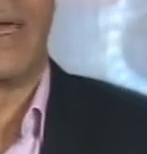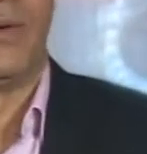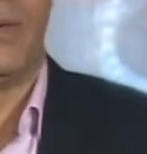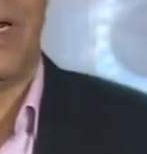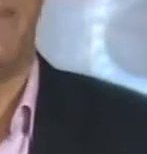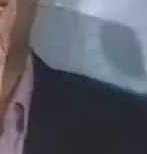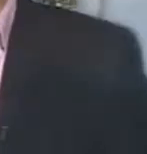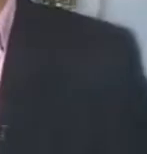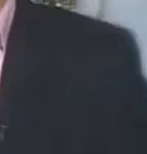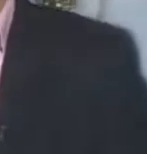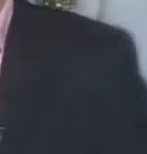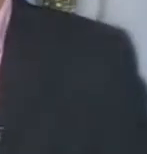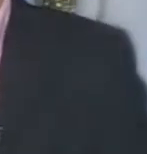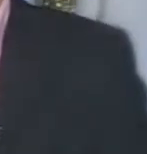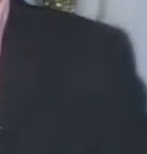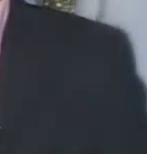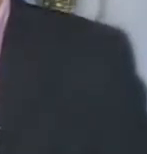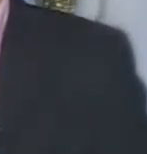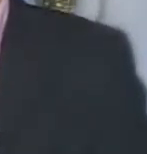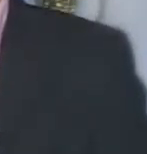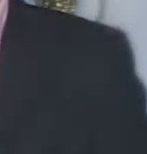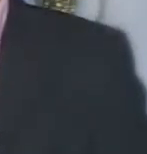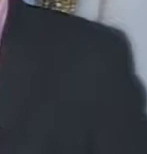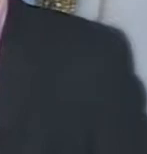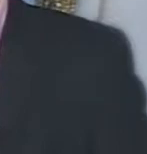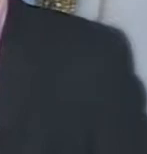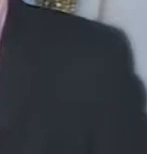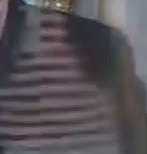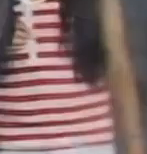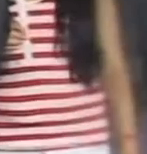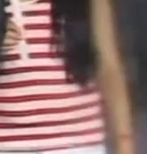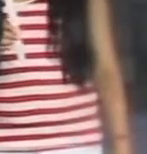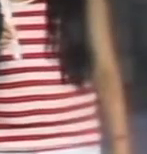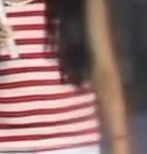Que en el nuevo año, la paz en Colombia sea nuestra mejor noticia.